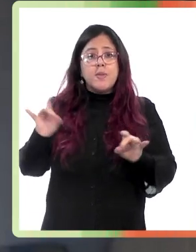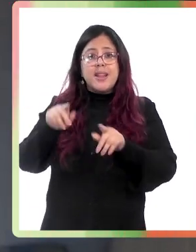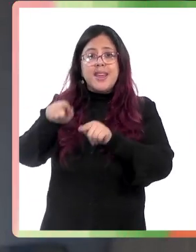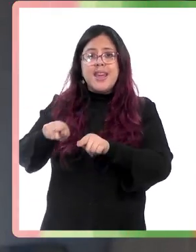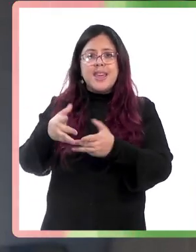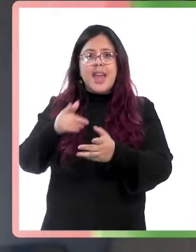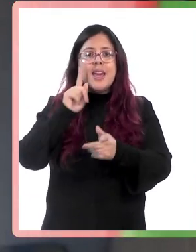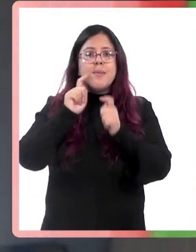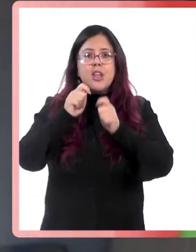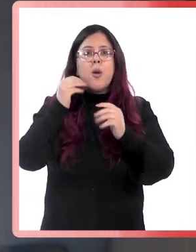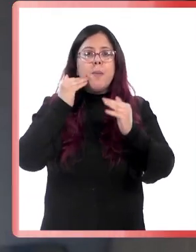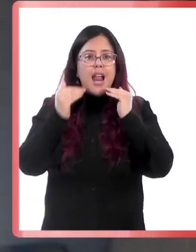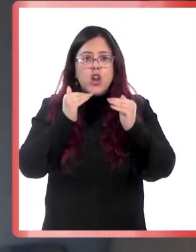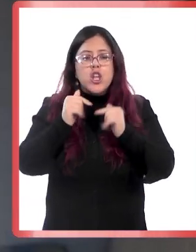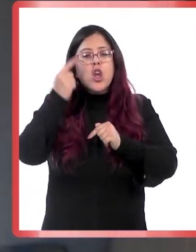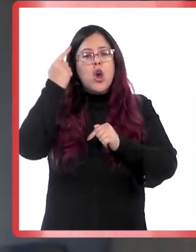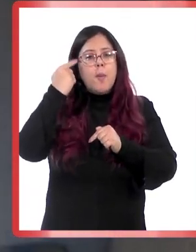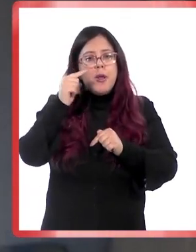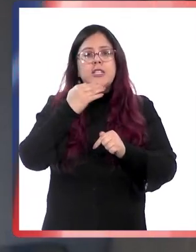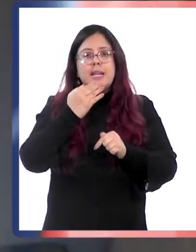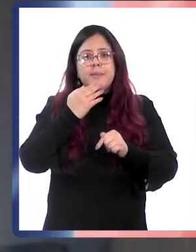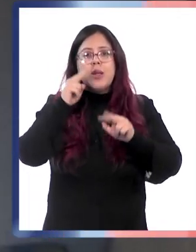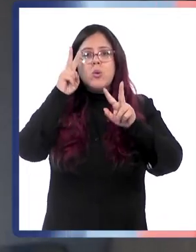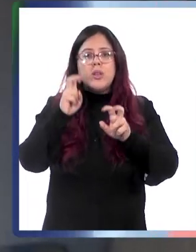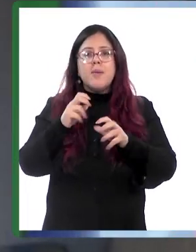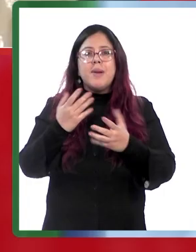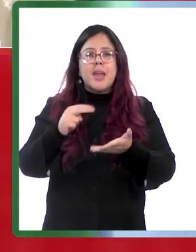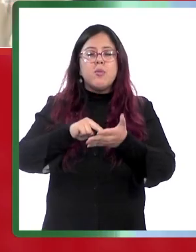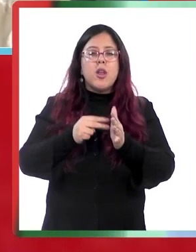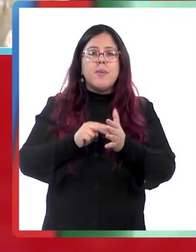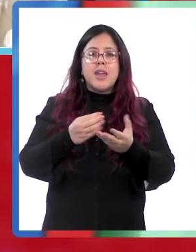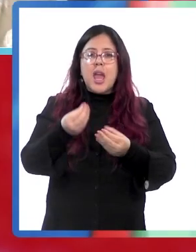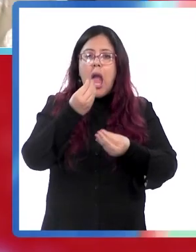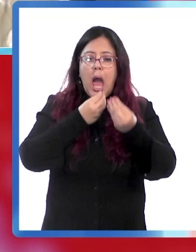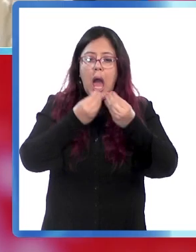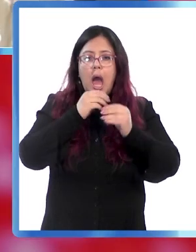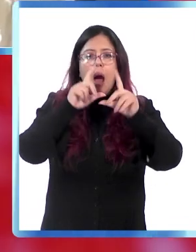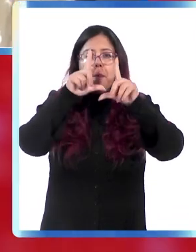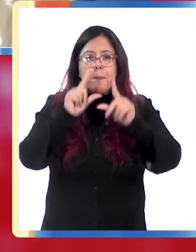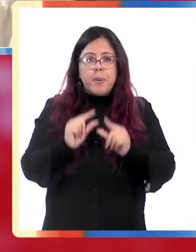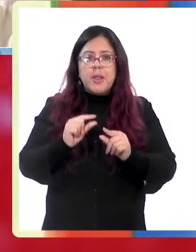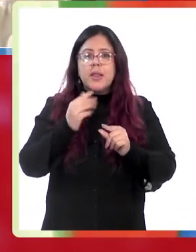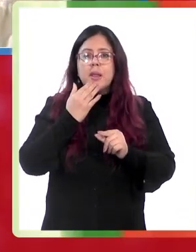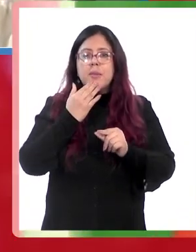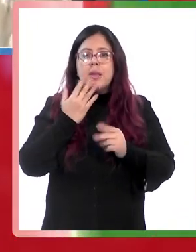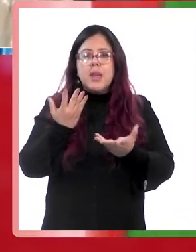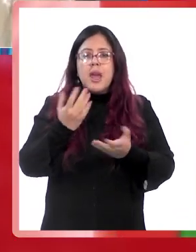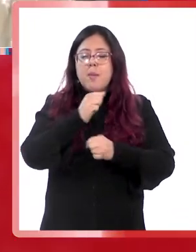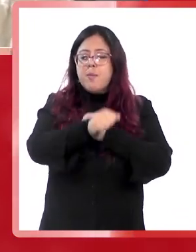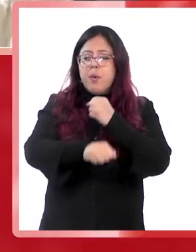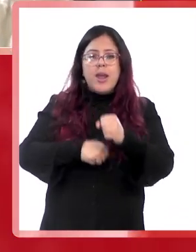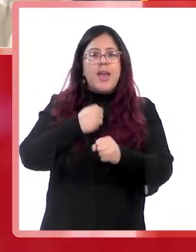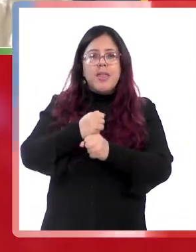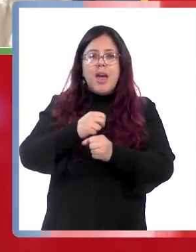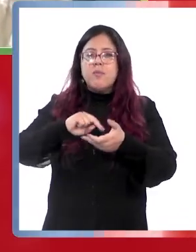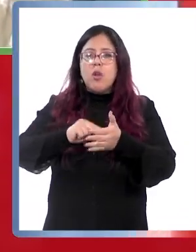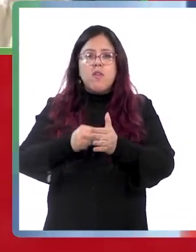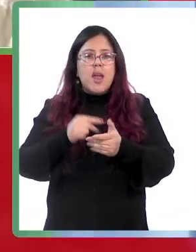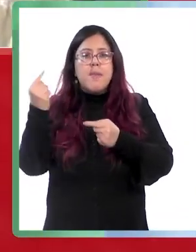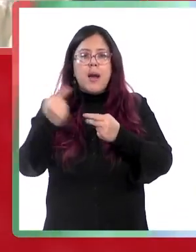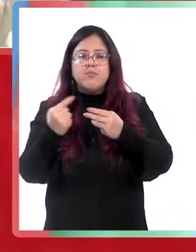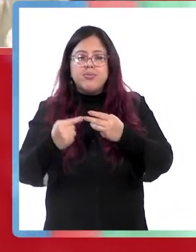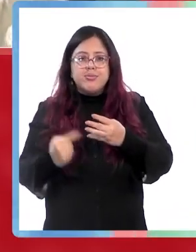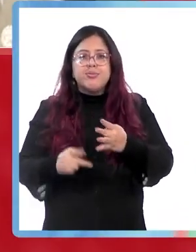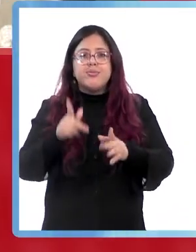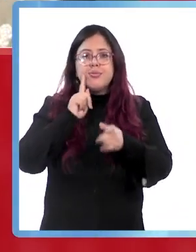los que tienen más riesgo son los niños chicos, pero también por una cosa de desnutrición, de inmunosupresión por la edad. Entonces, en el fondo, esos serían